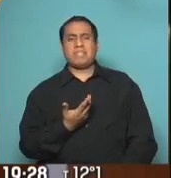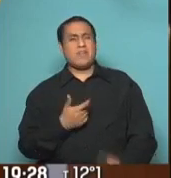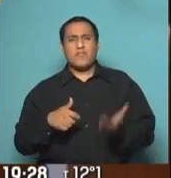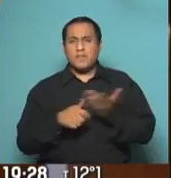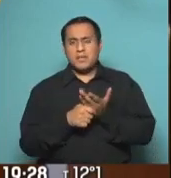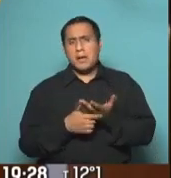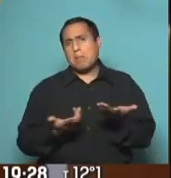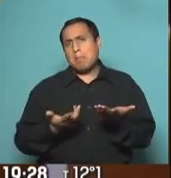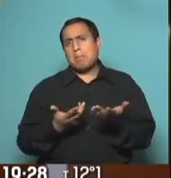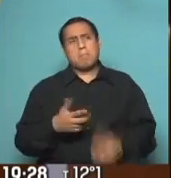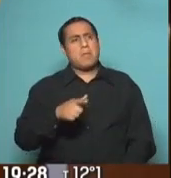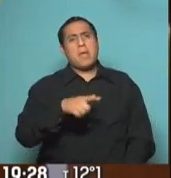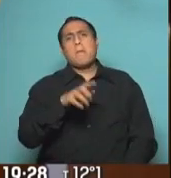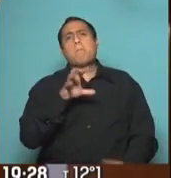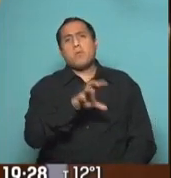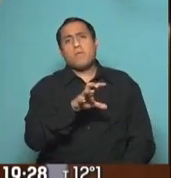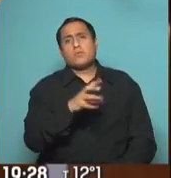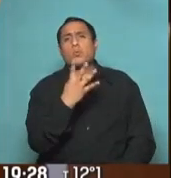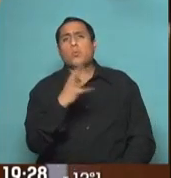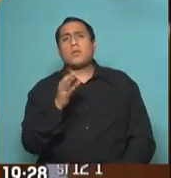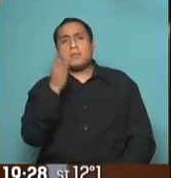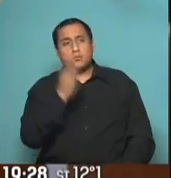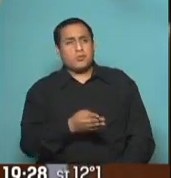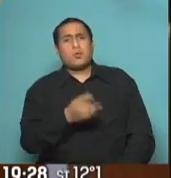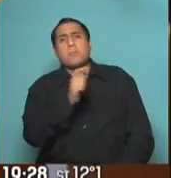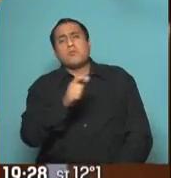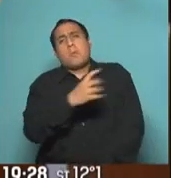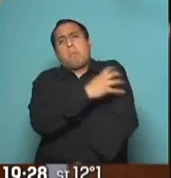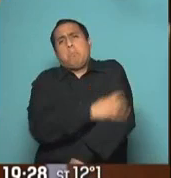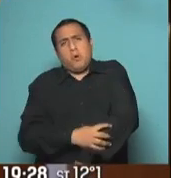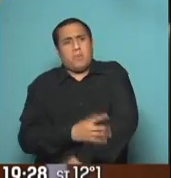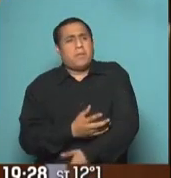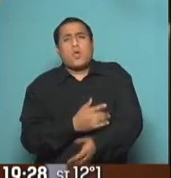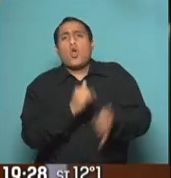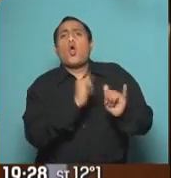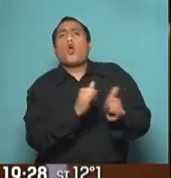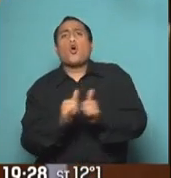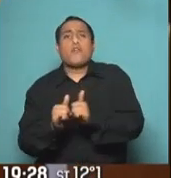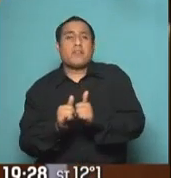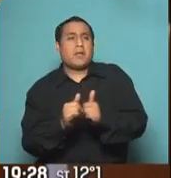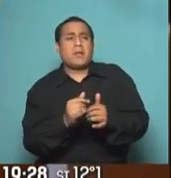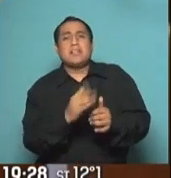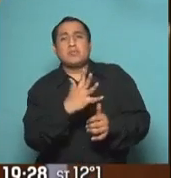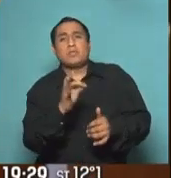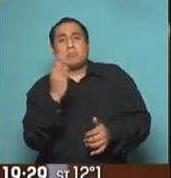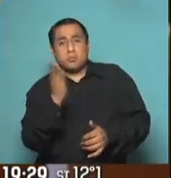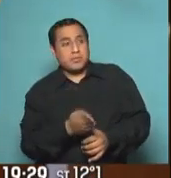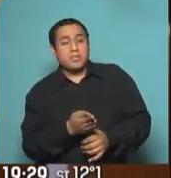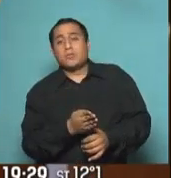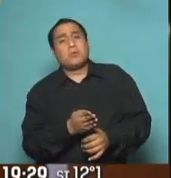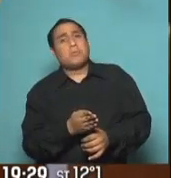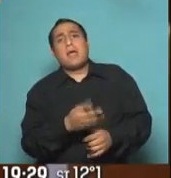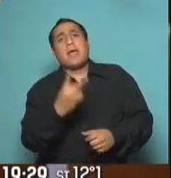que el 40% de la población es pobre que la mitad de los jóvenes no terminan la secundaria que el